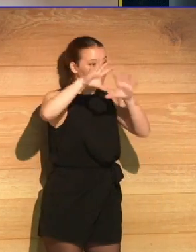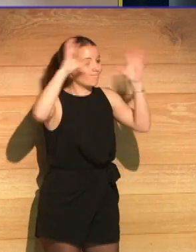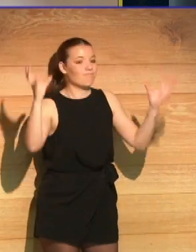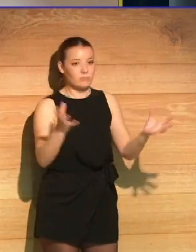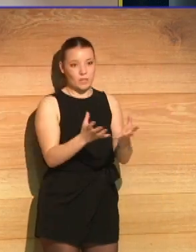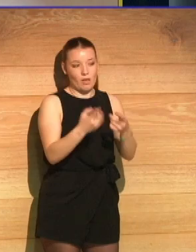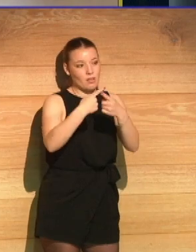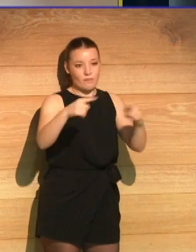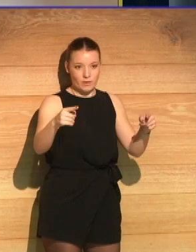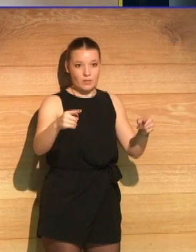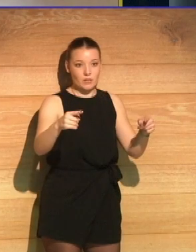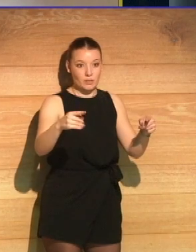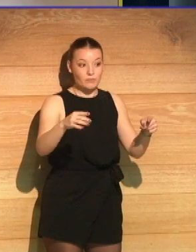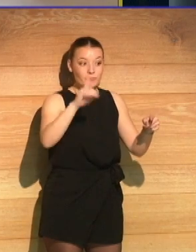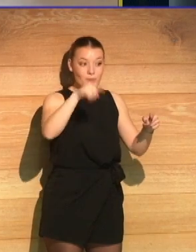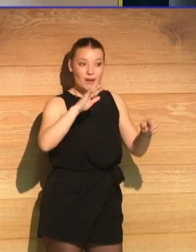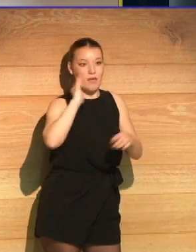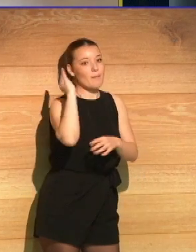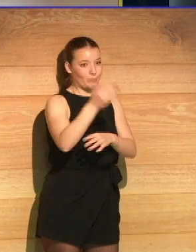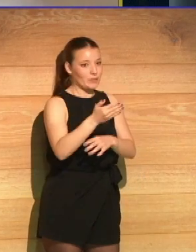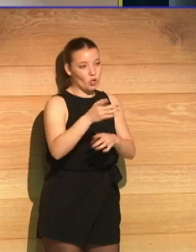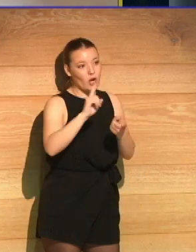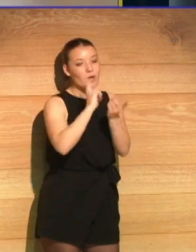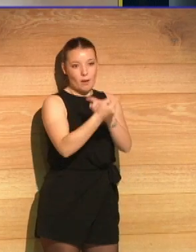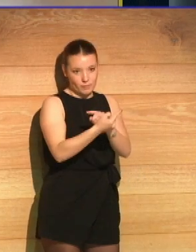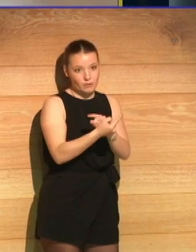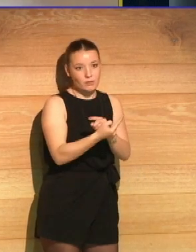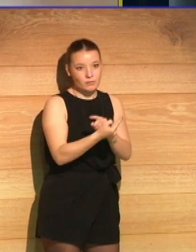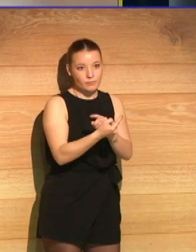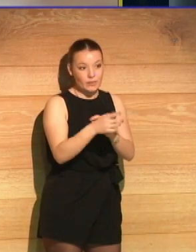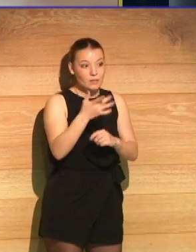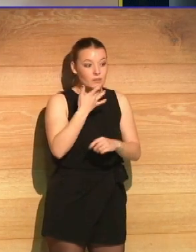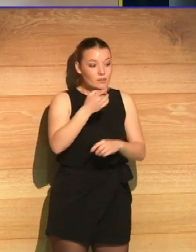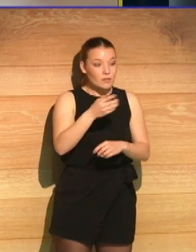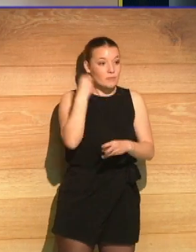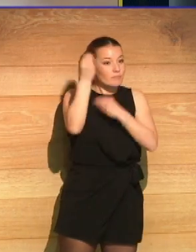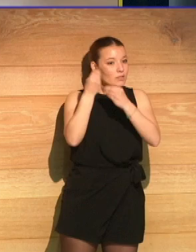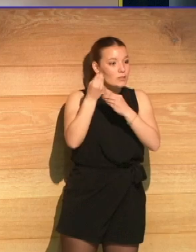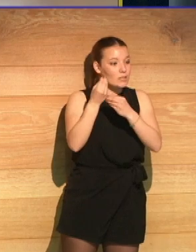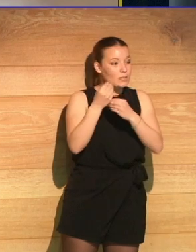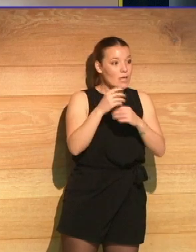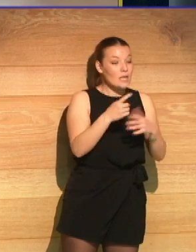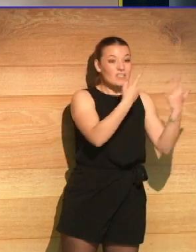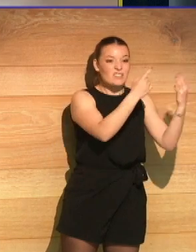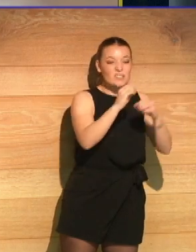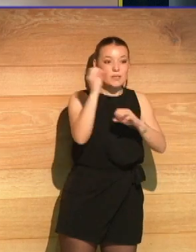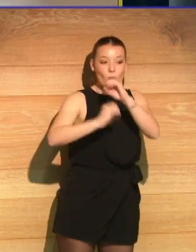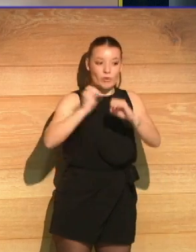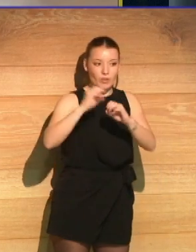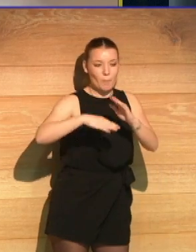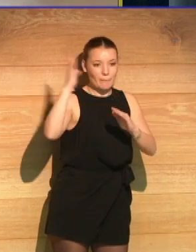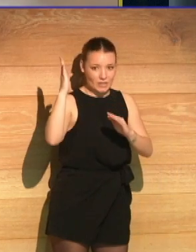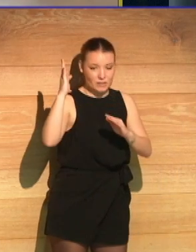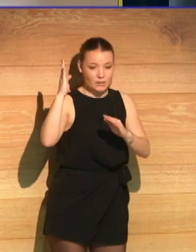porque nuestro impacto sobre el mundo lo es. Cuando piensas que más del 60% de las emisiones de CO2 que se acumulan